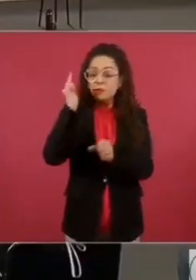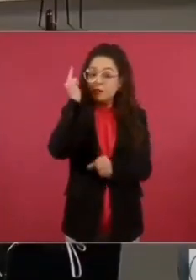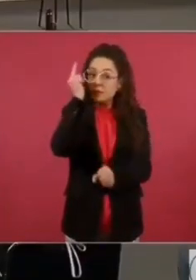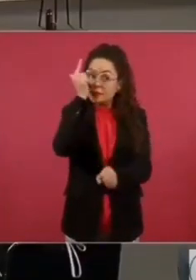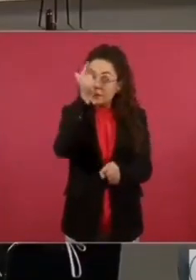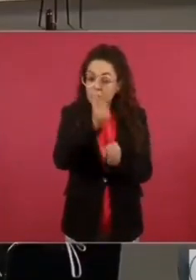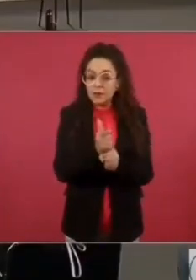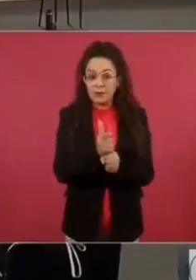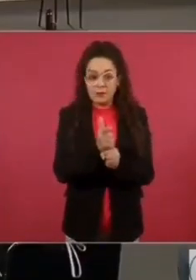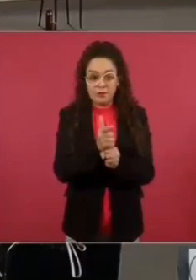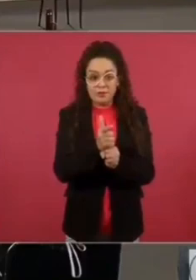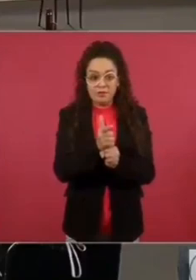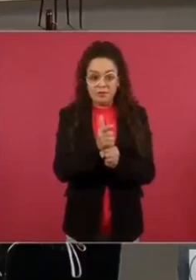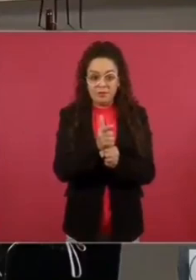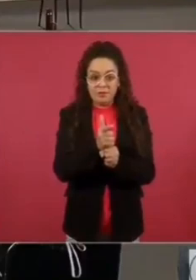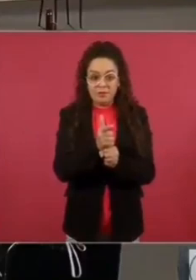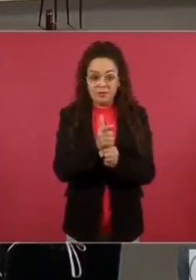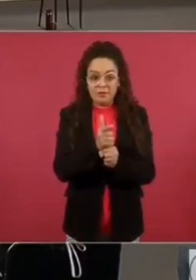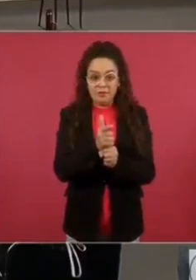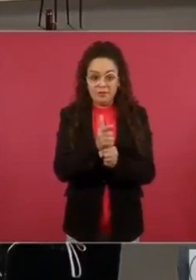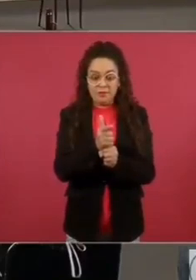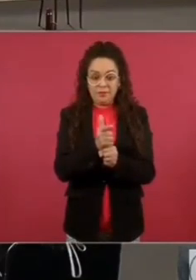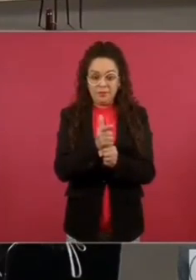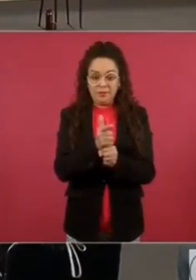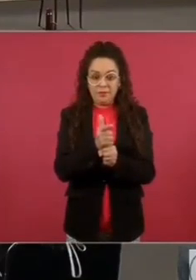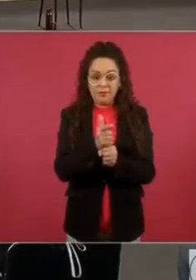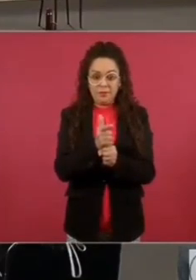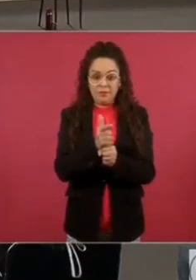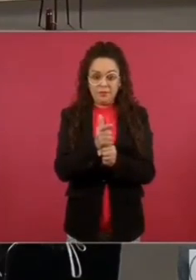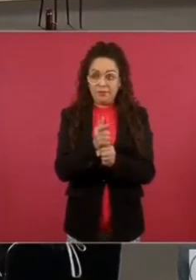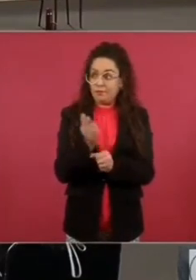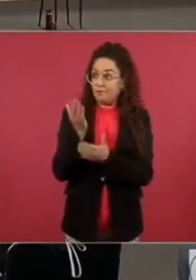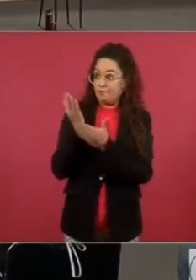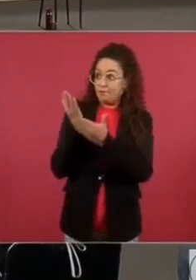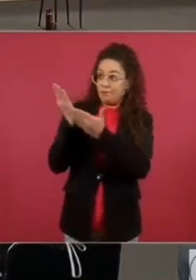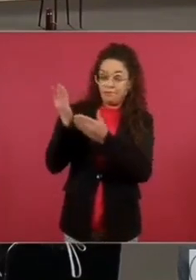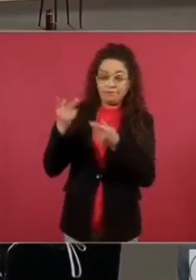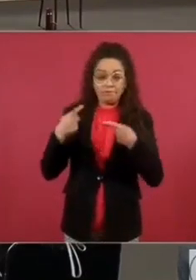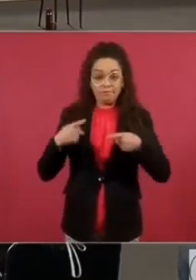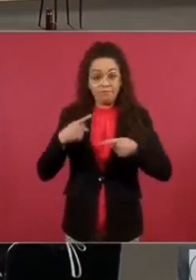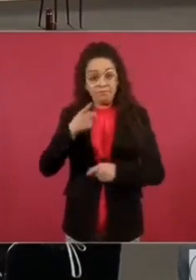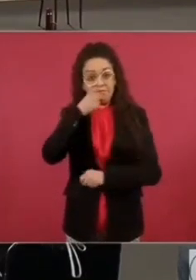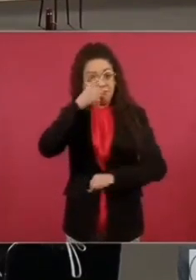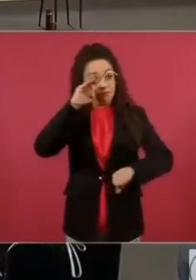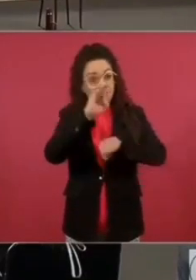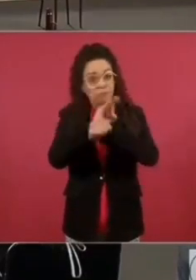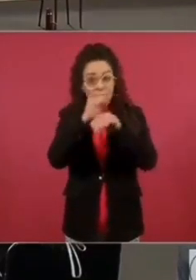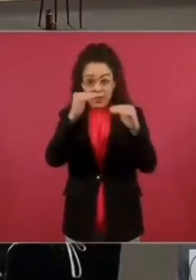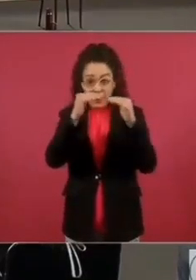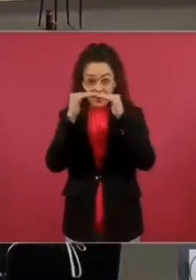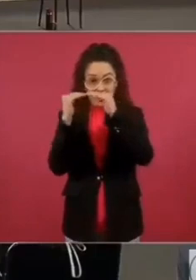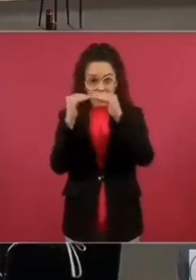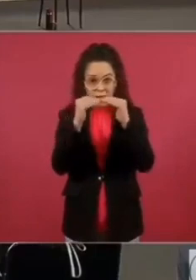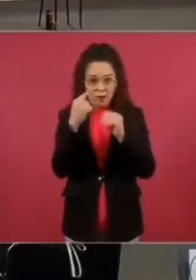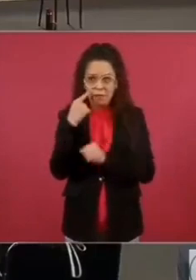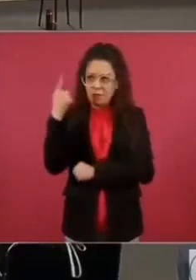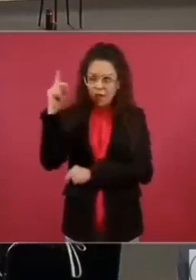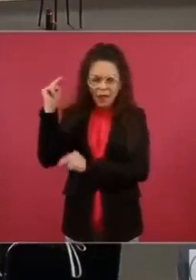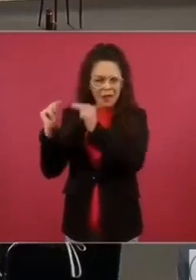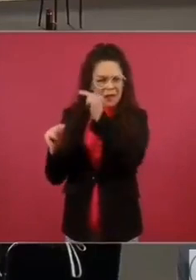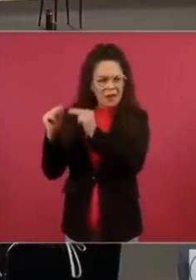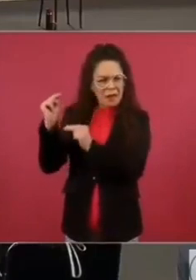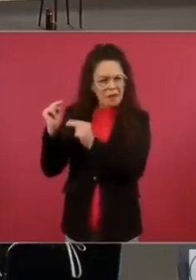Miren, este es el nivel de quienes dicen defender la democracia. Si me lo permite, señor